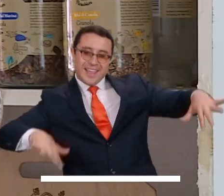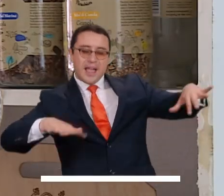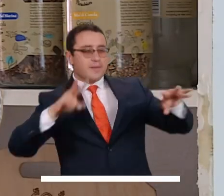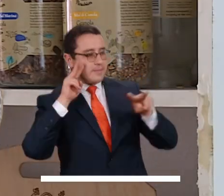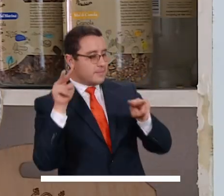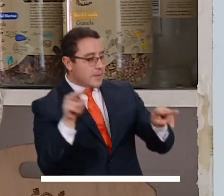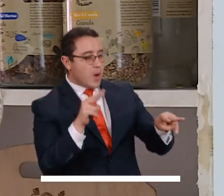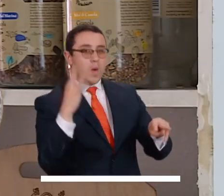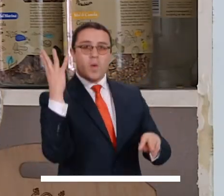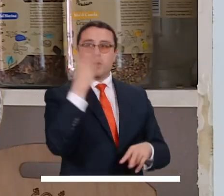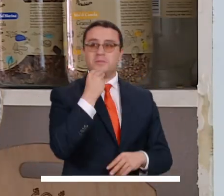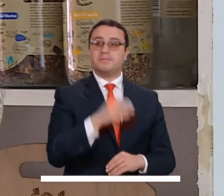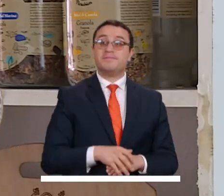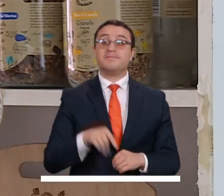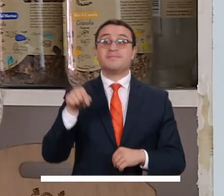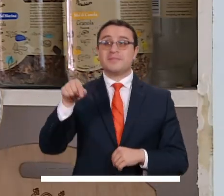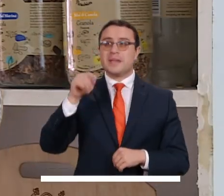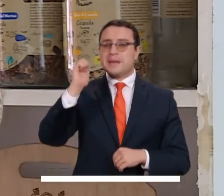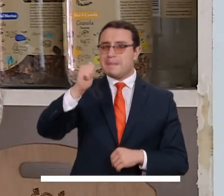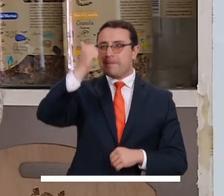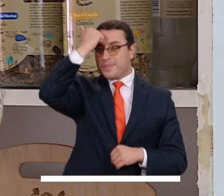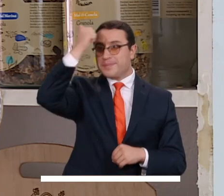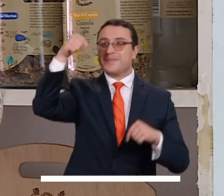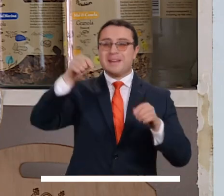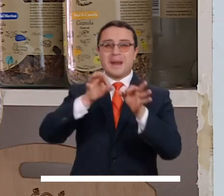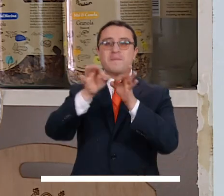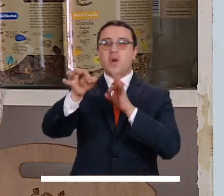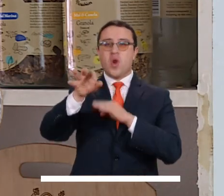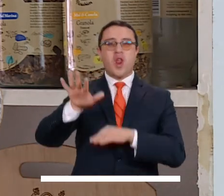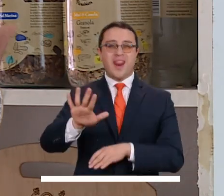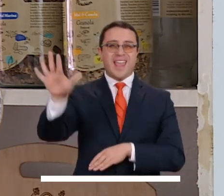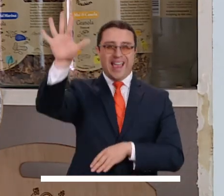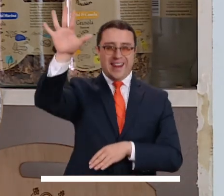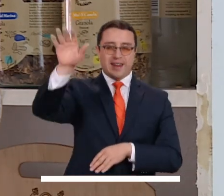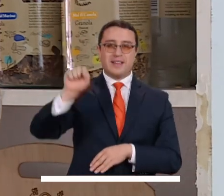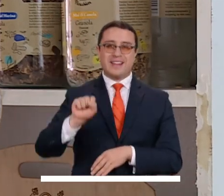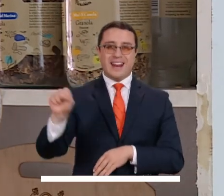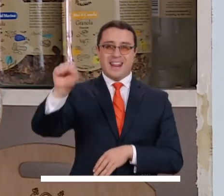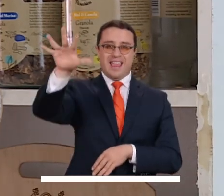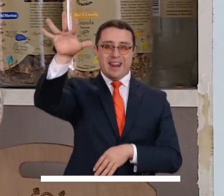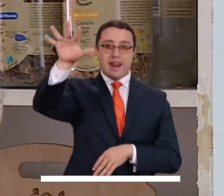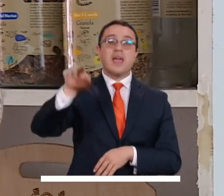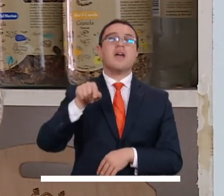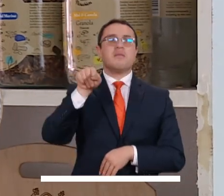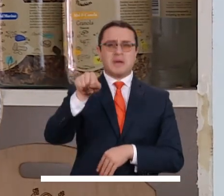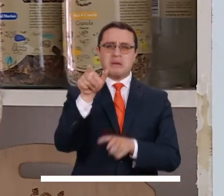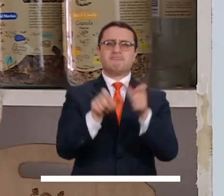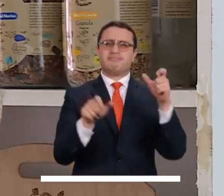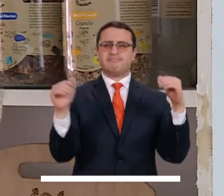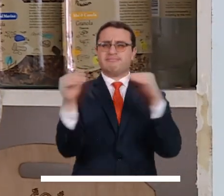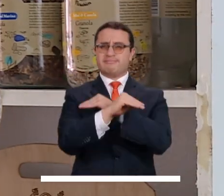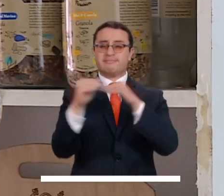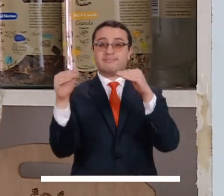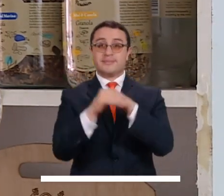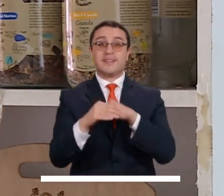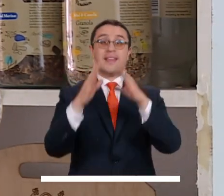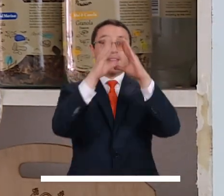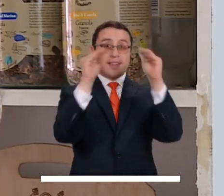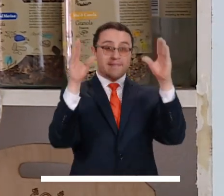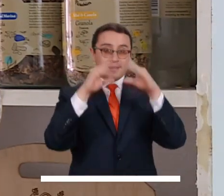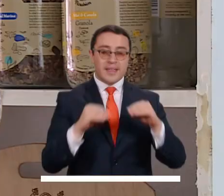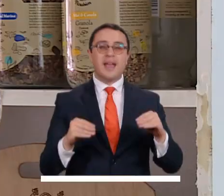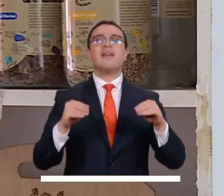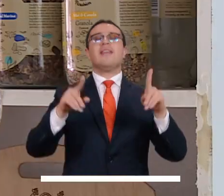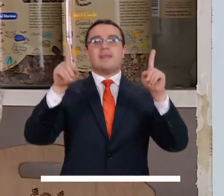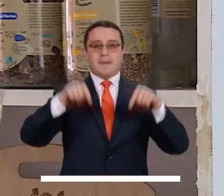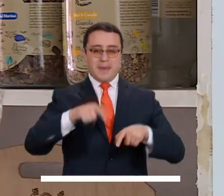es una de las principales acá en el municipio de La Calera. Es una vía de gran flujo vehicular y en la ruta navideña pues será también de